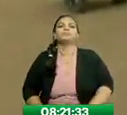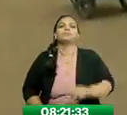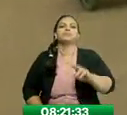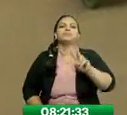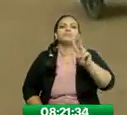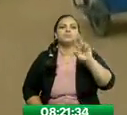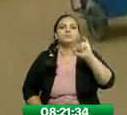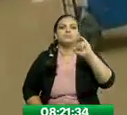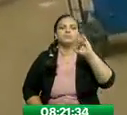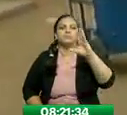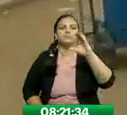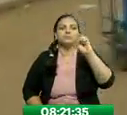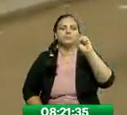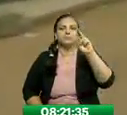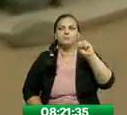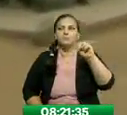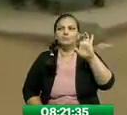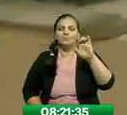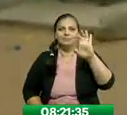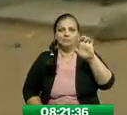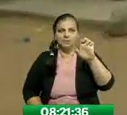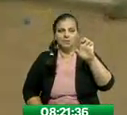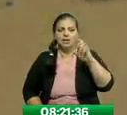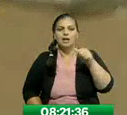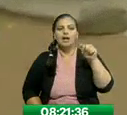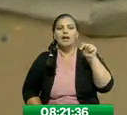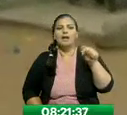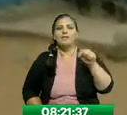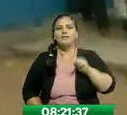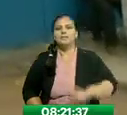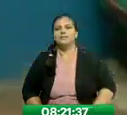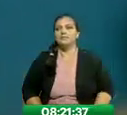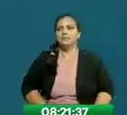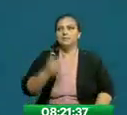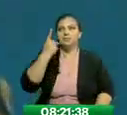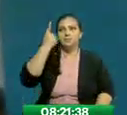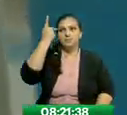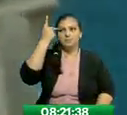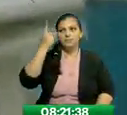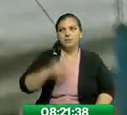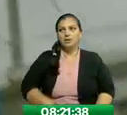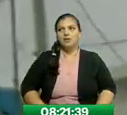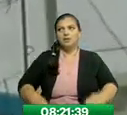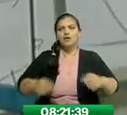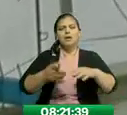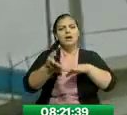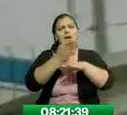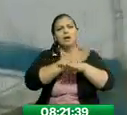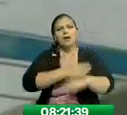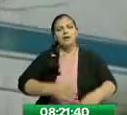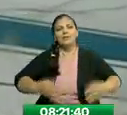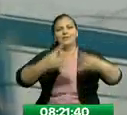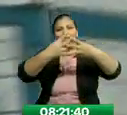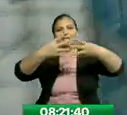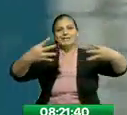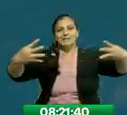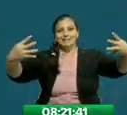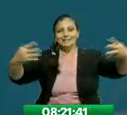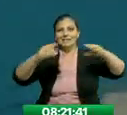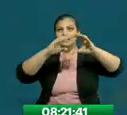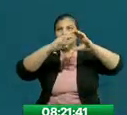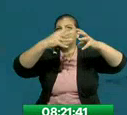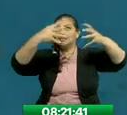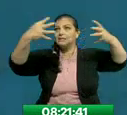Pedro Maldonado. Los padres de familia han colocado este pequeño vallado en el ingreso al establecimiento